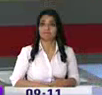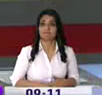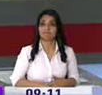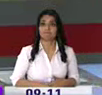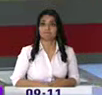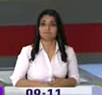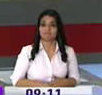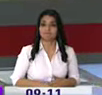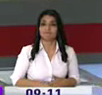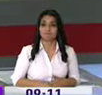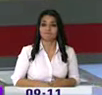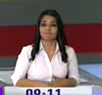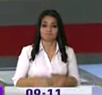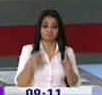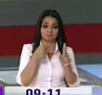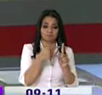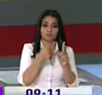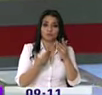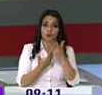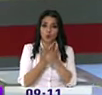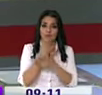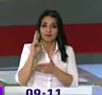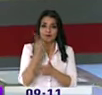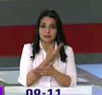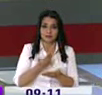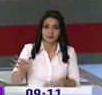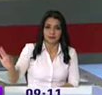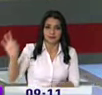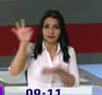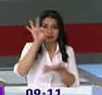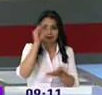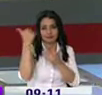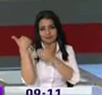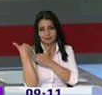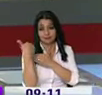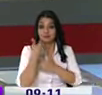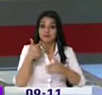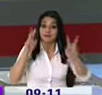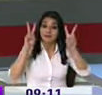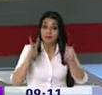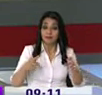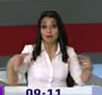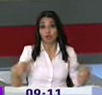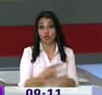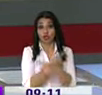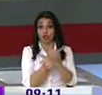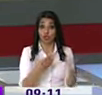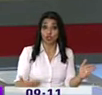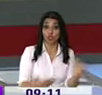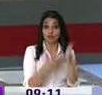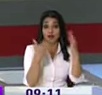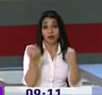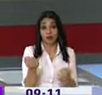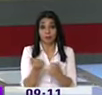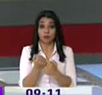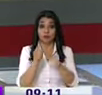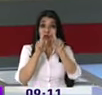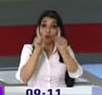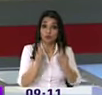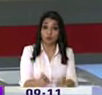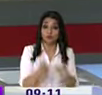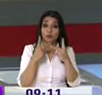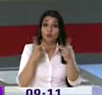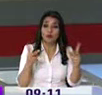Saona. María Alejandra Vicuña, la vicepresidenta encargada, dice que el tema no es estar en contra o a favor de la